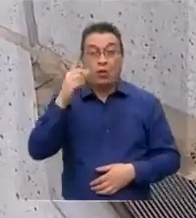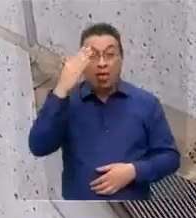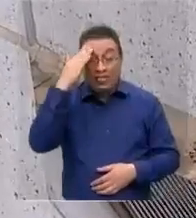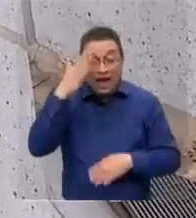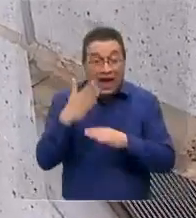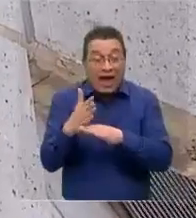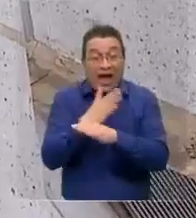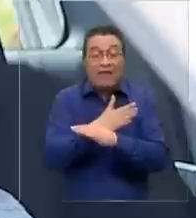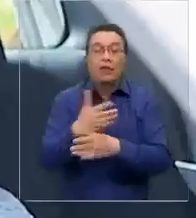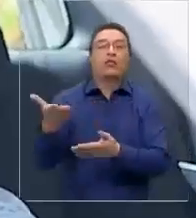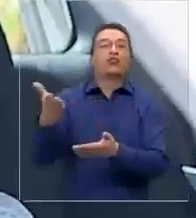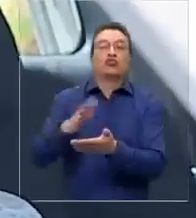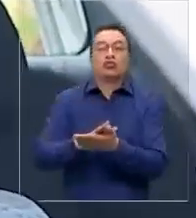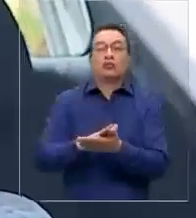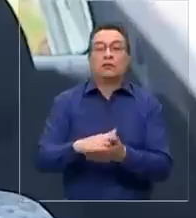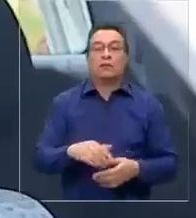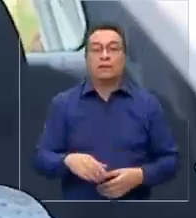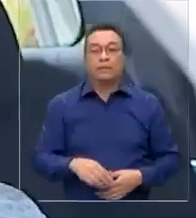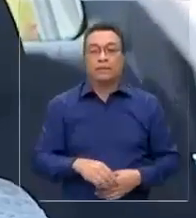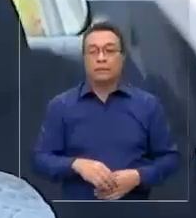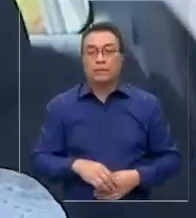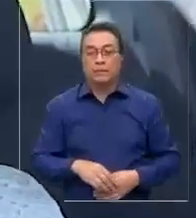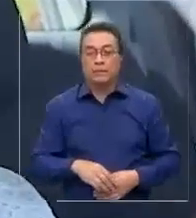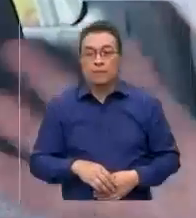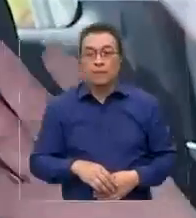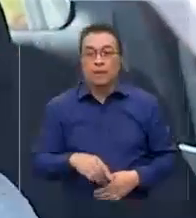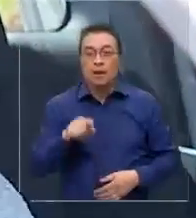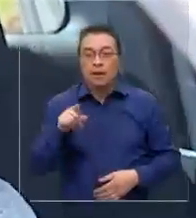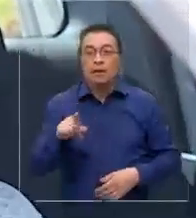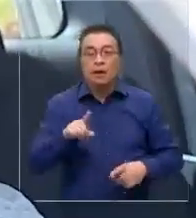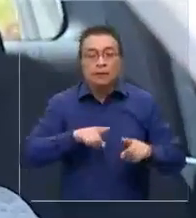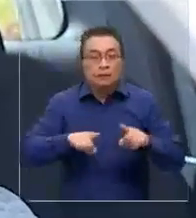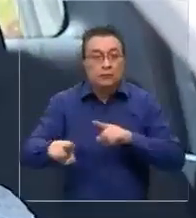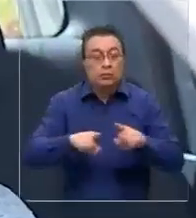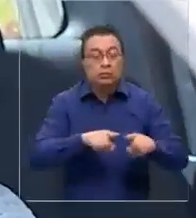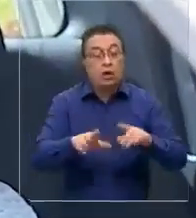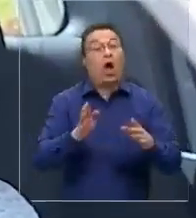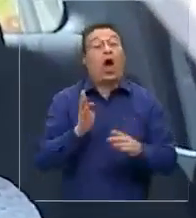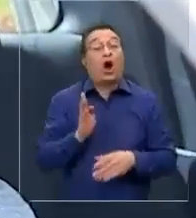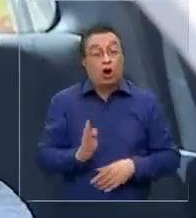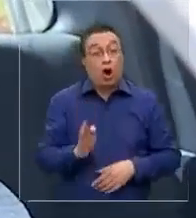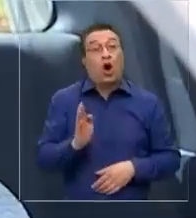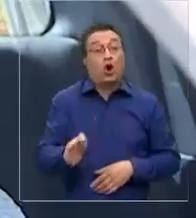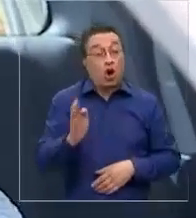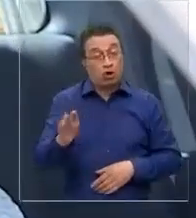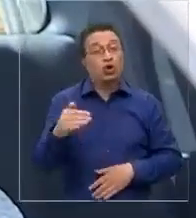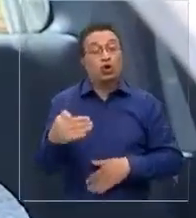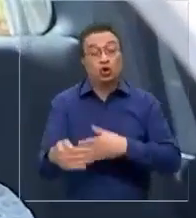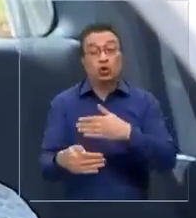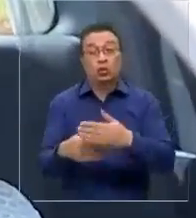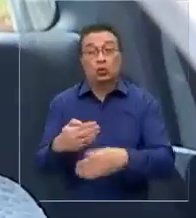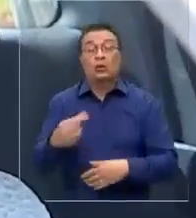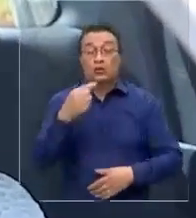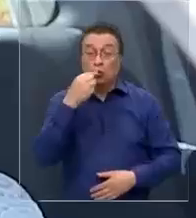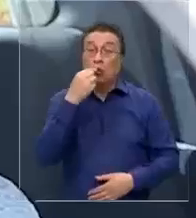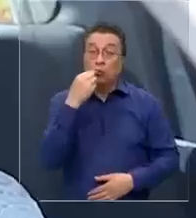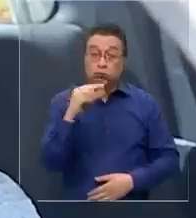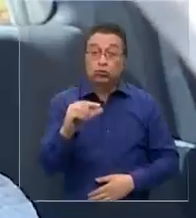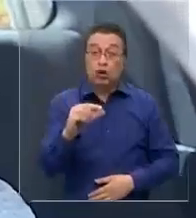que perdiera la vida. Las investigaciones continúan caminando. Pronto